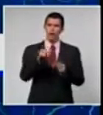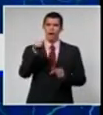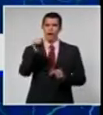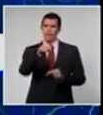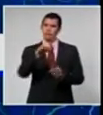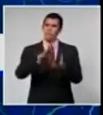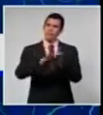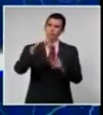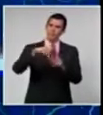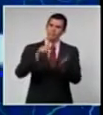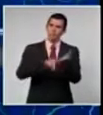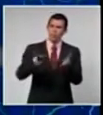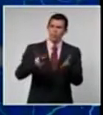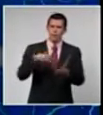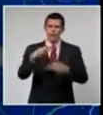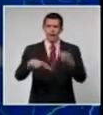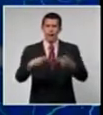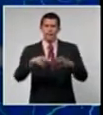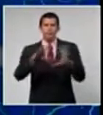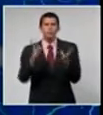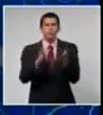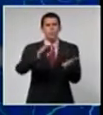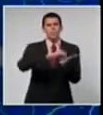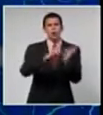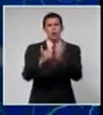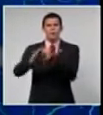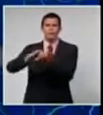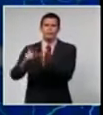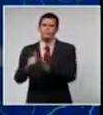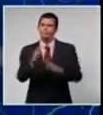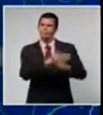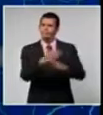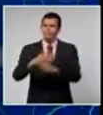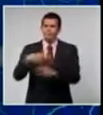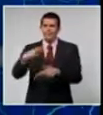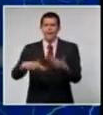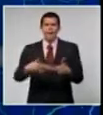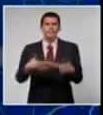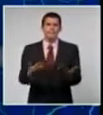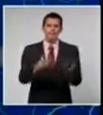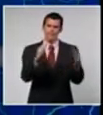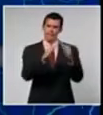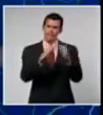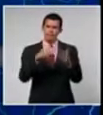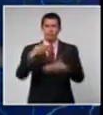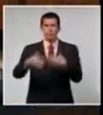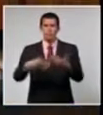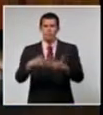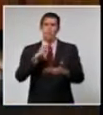para el enfrentamiento al cambio climático, las ilegalidades urbanísticas y territoriales y el programa hidráulico.